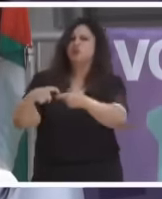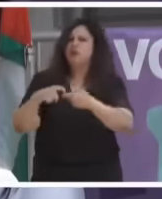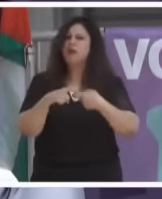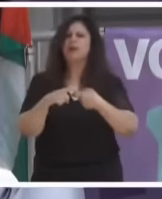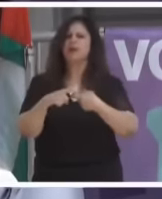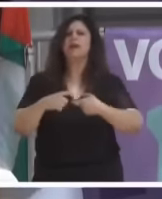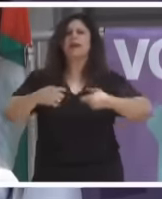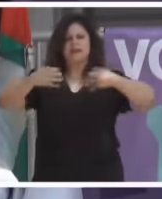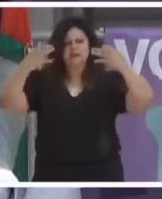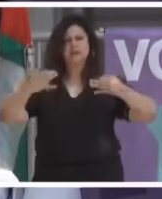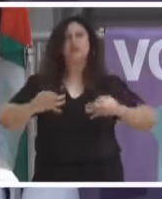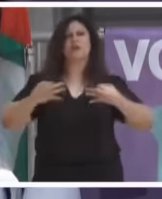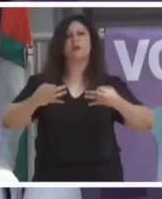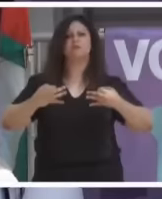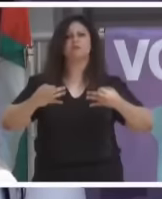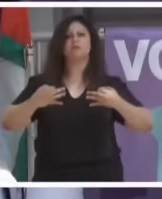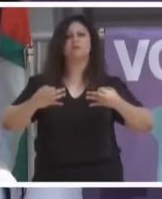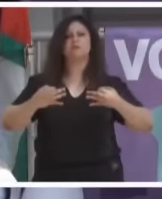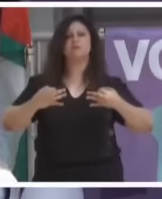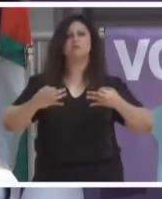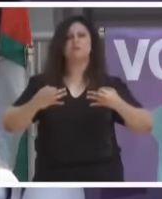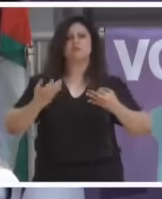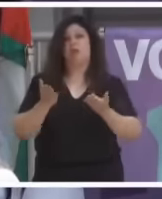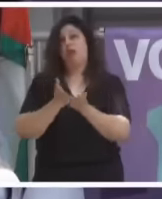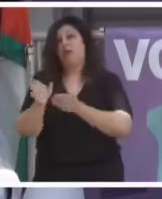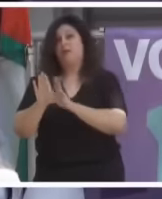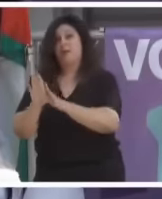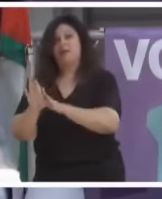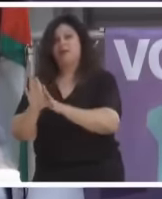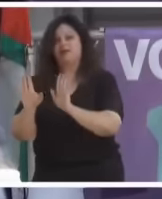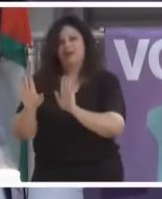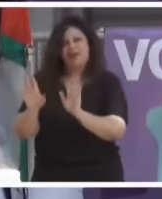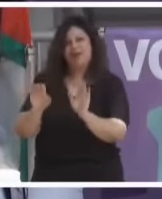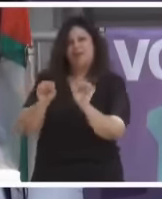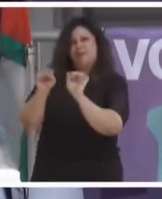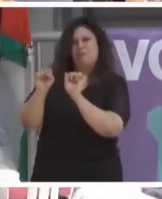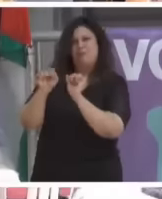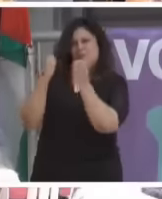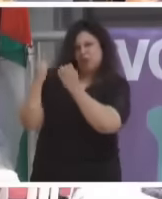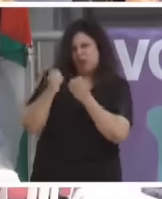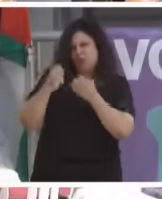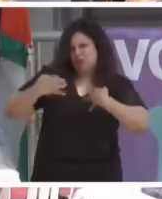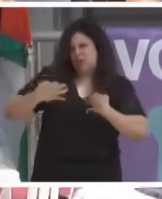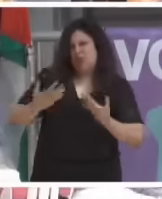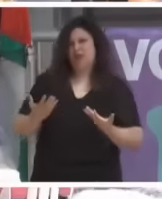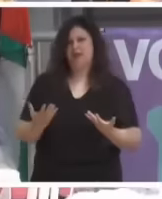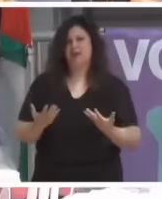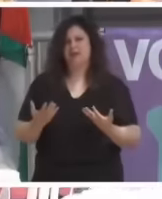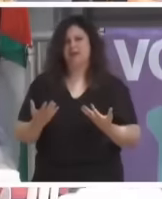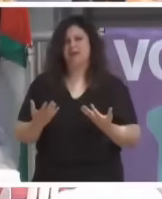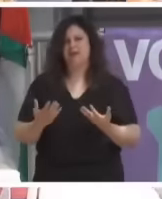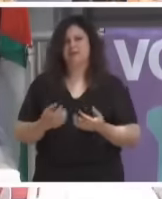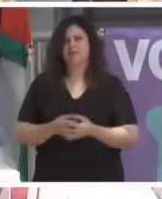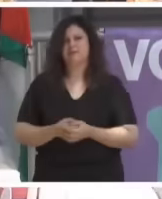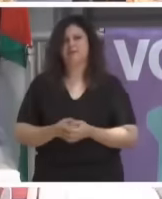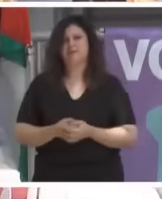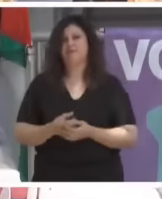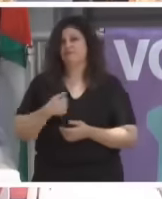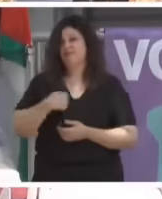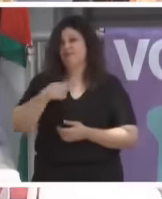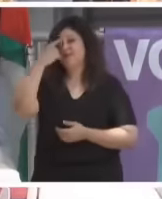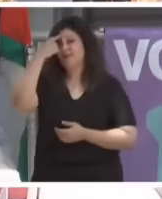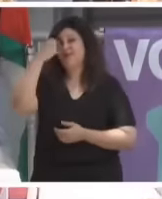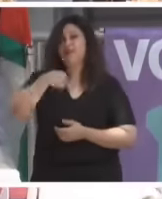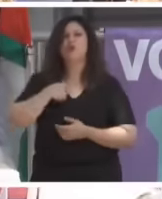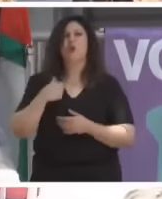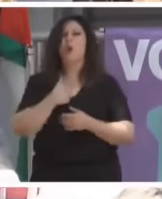segura. Segura de la extrema derecha, por ejemplo, seguridad. Claro, yo que, como sabéis, he dicho,